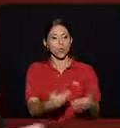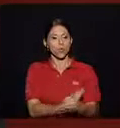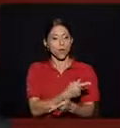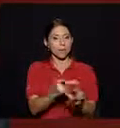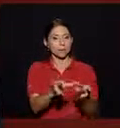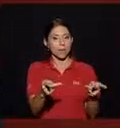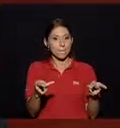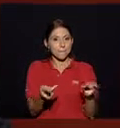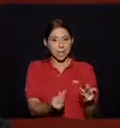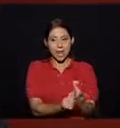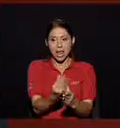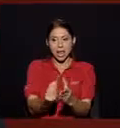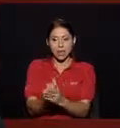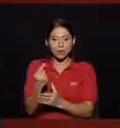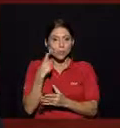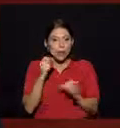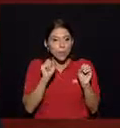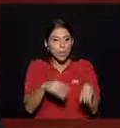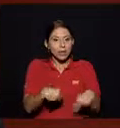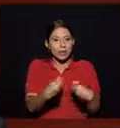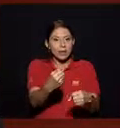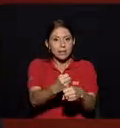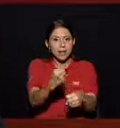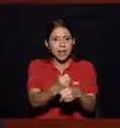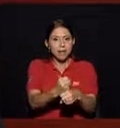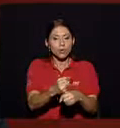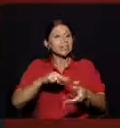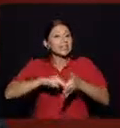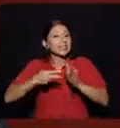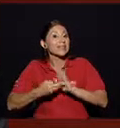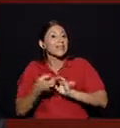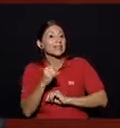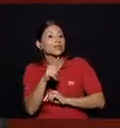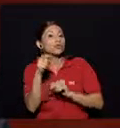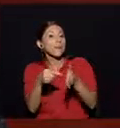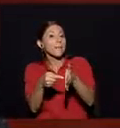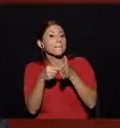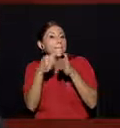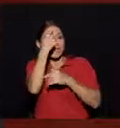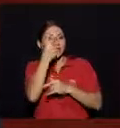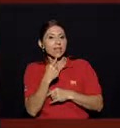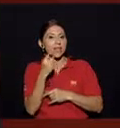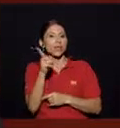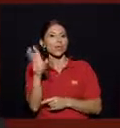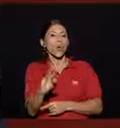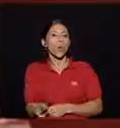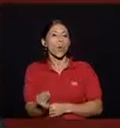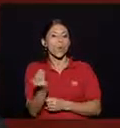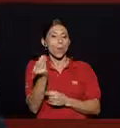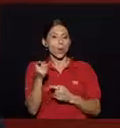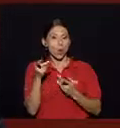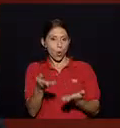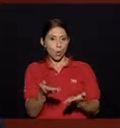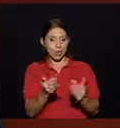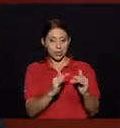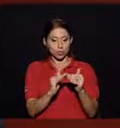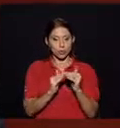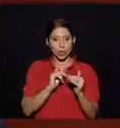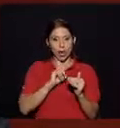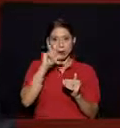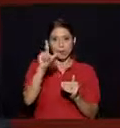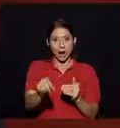manera arrasadora que haya absorber, digamos, a esta población. Es decir, si usted tiene el perfil de ser un hombre joven no calificado, tanto en la zona rural como urbana